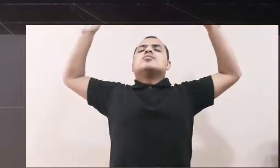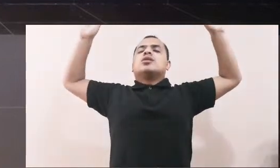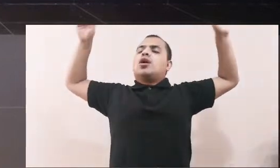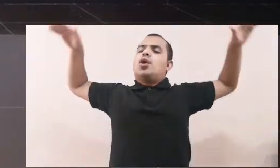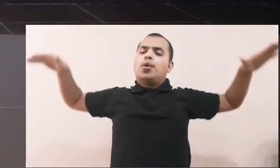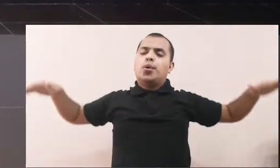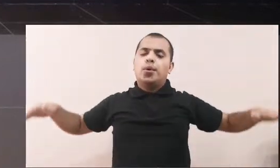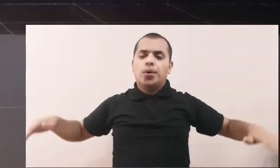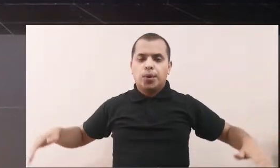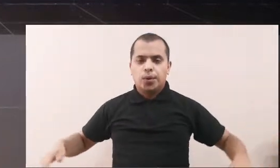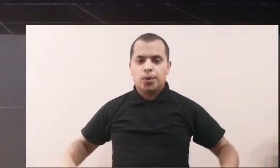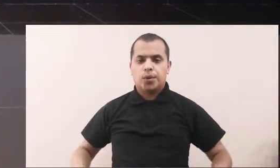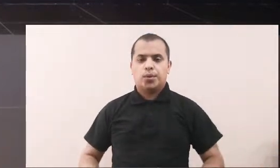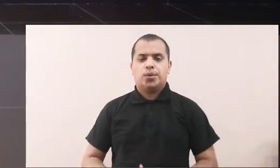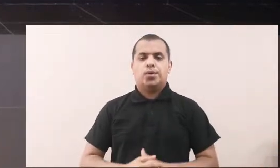bajo botando.